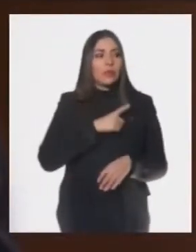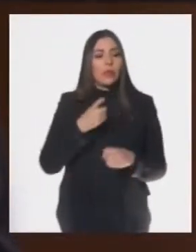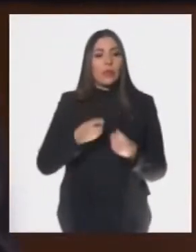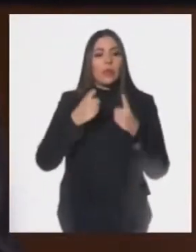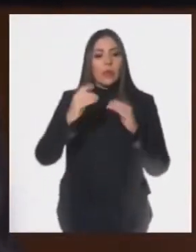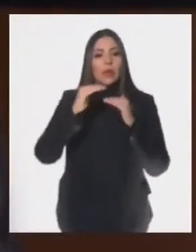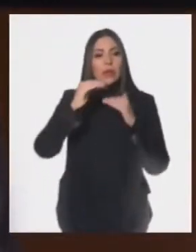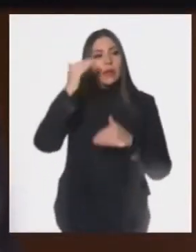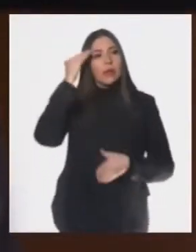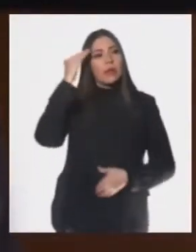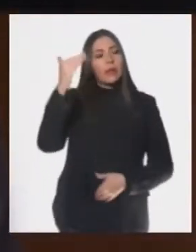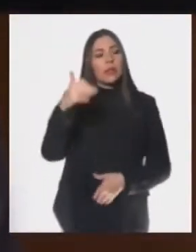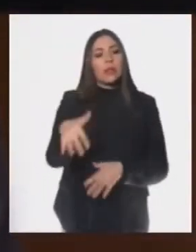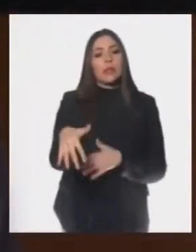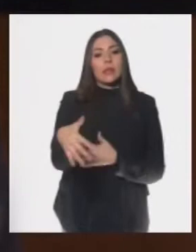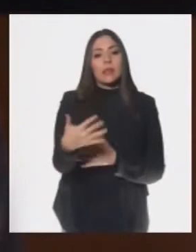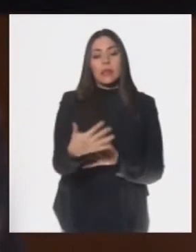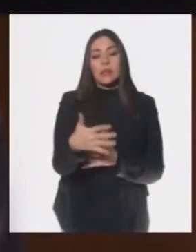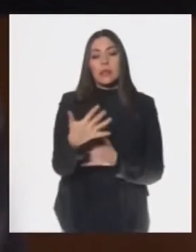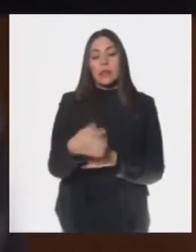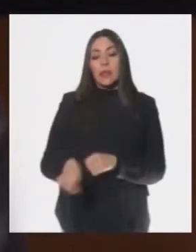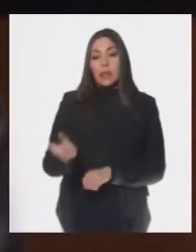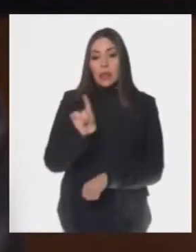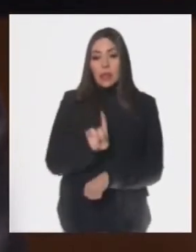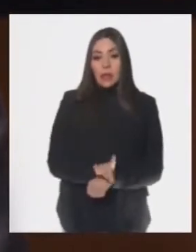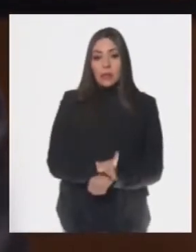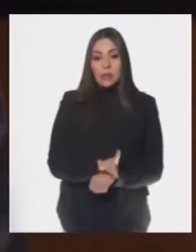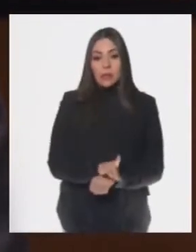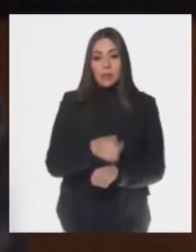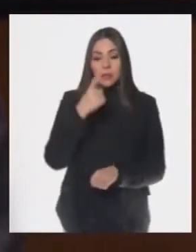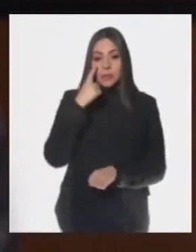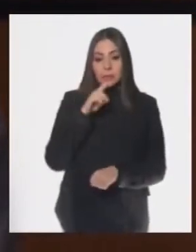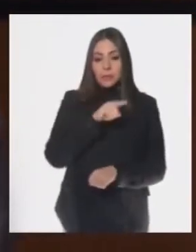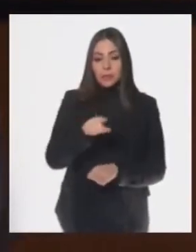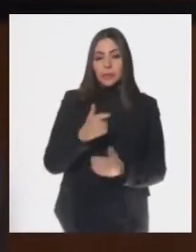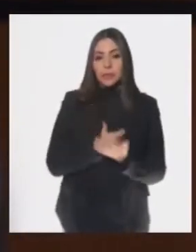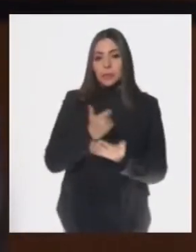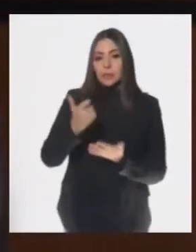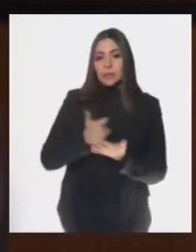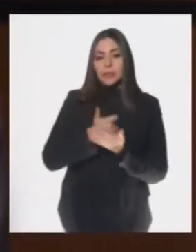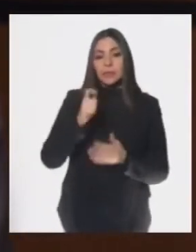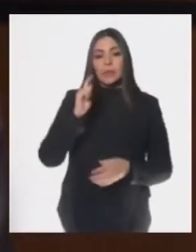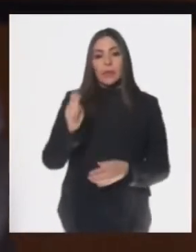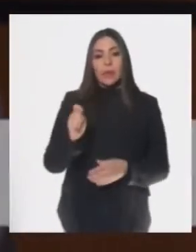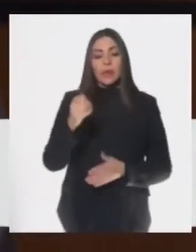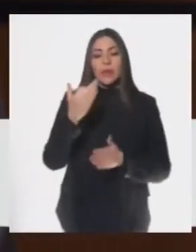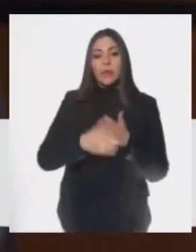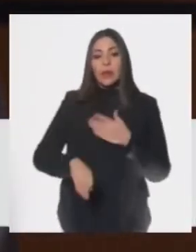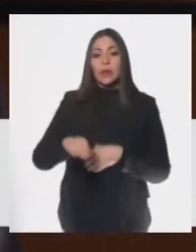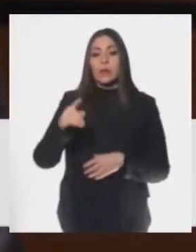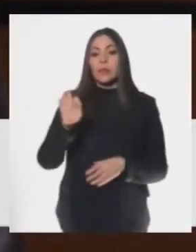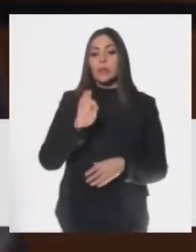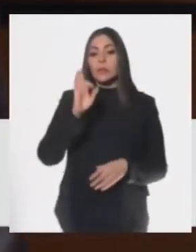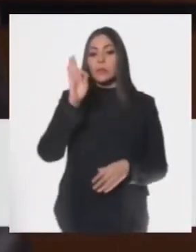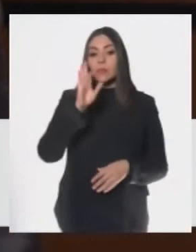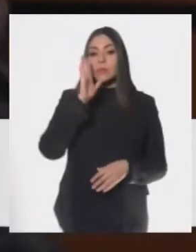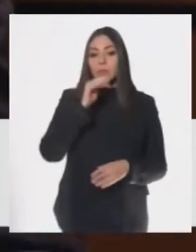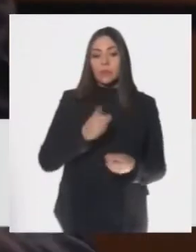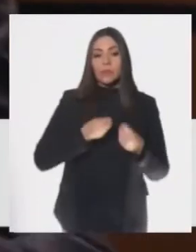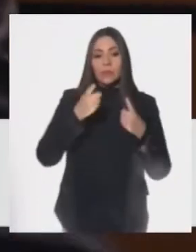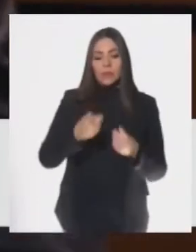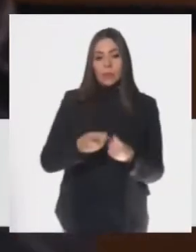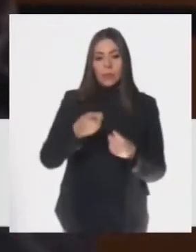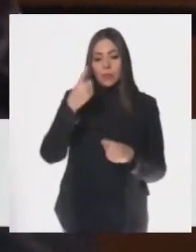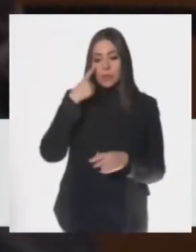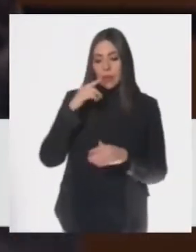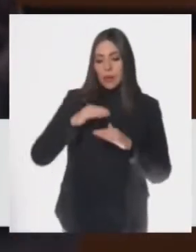plazo máximo de 15 días para el ajenamiento de los excedentes, sin que pueda autorizarse por motivo alguno